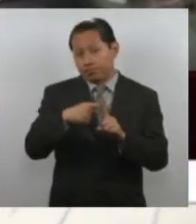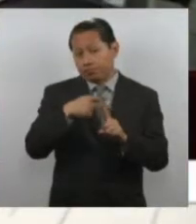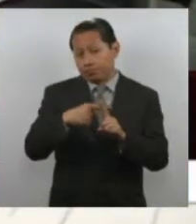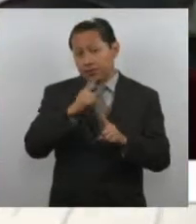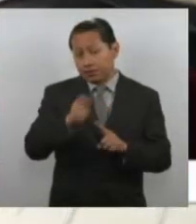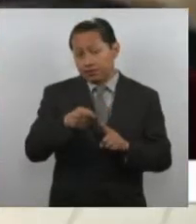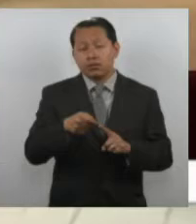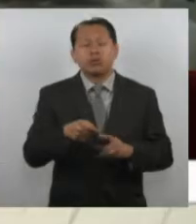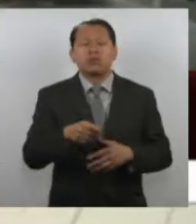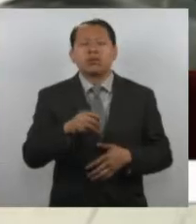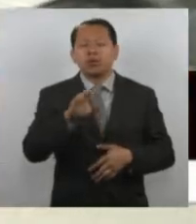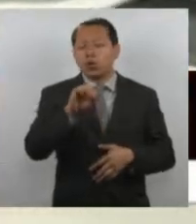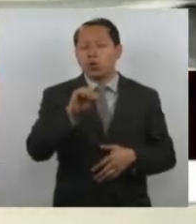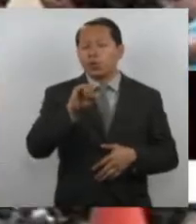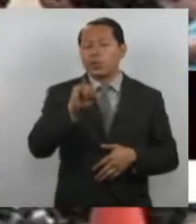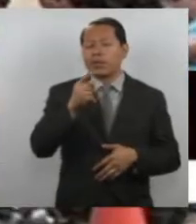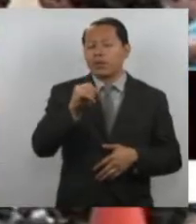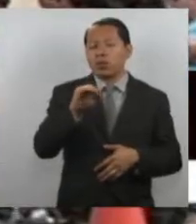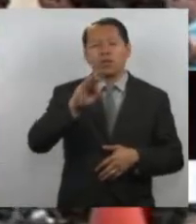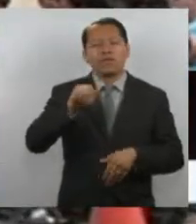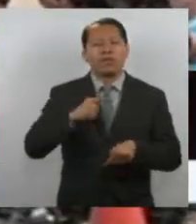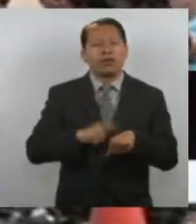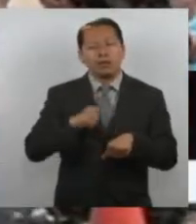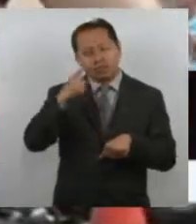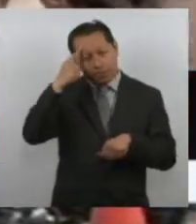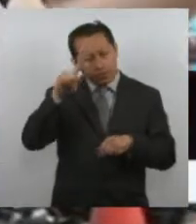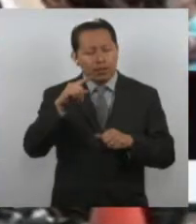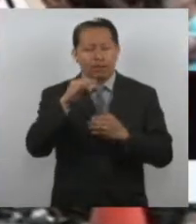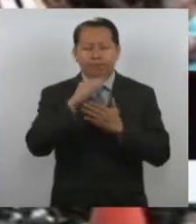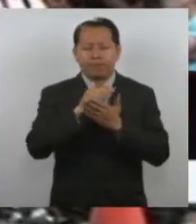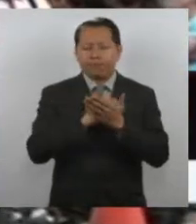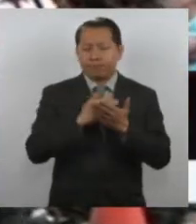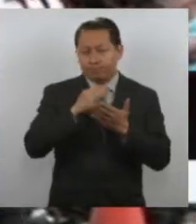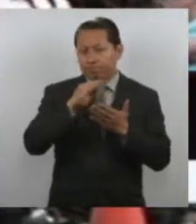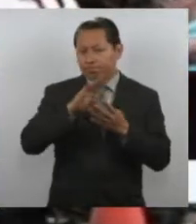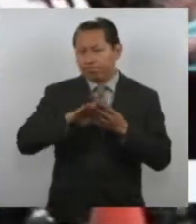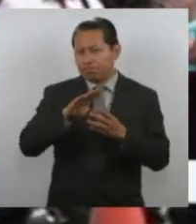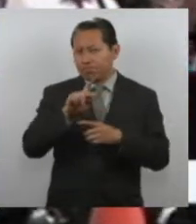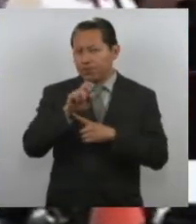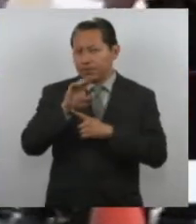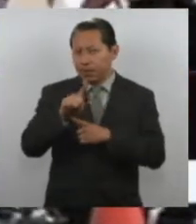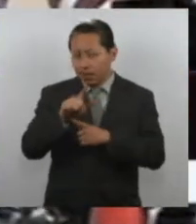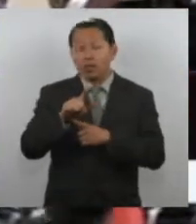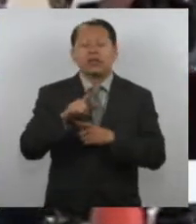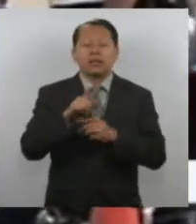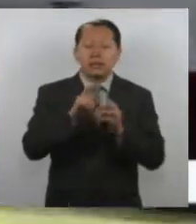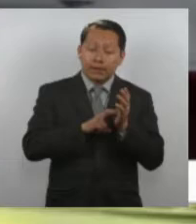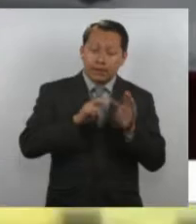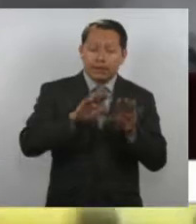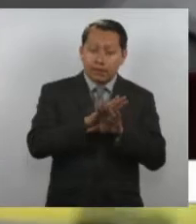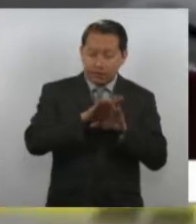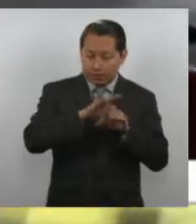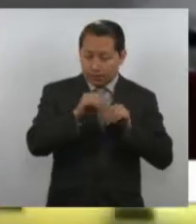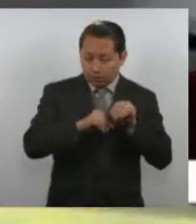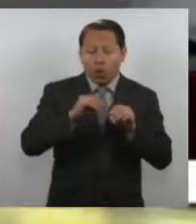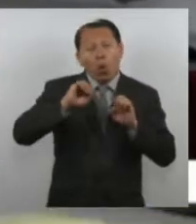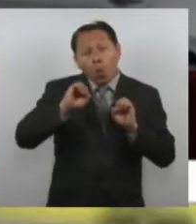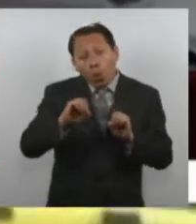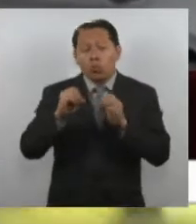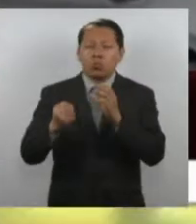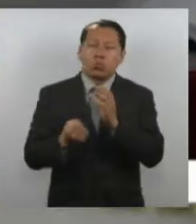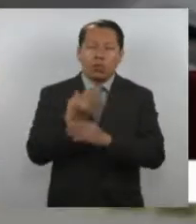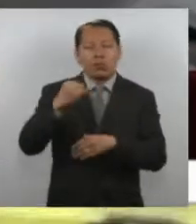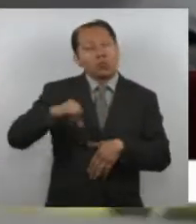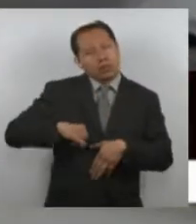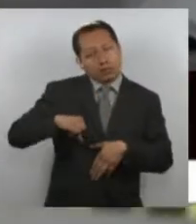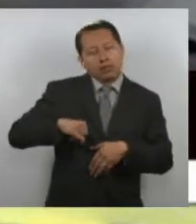una reforma al Código Federal de Procedimientos Penales o hay uno nuevo, eso sería muy interesante de ver, pues sí